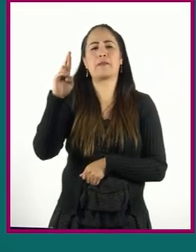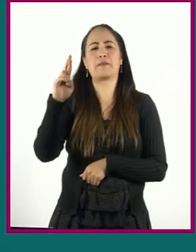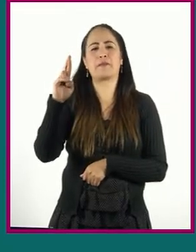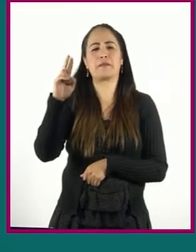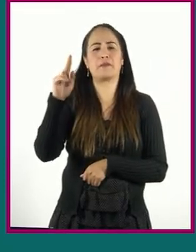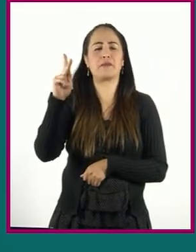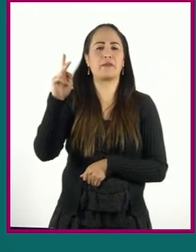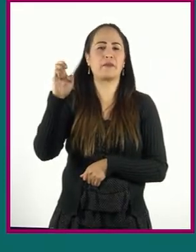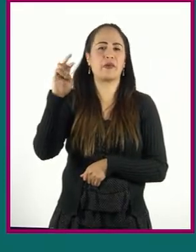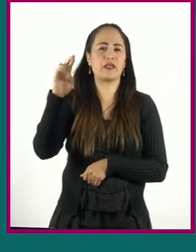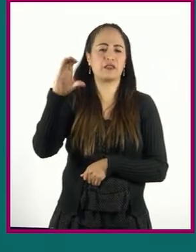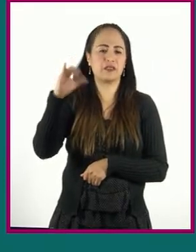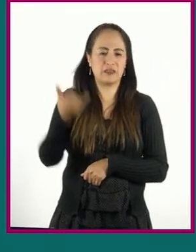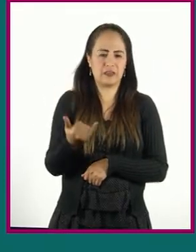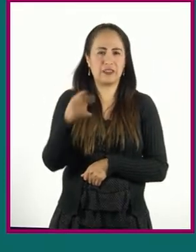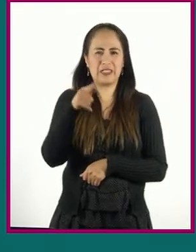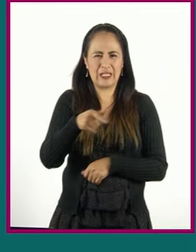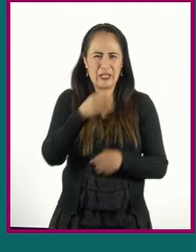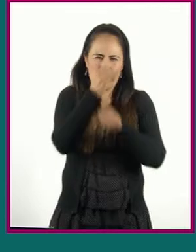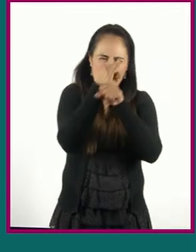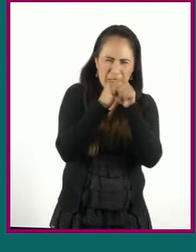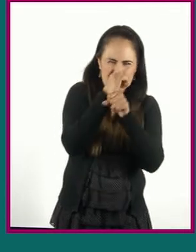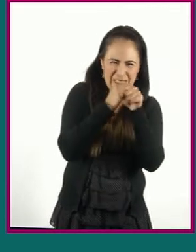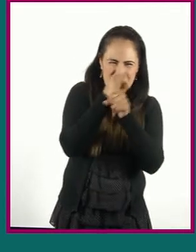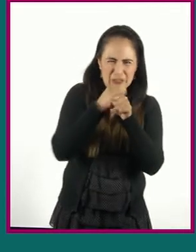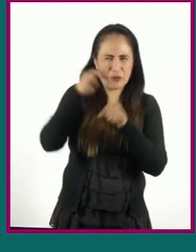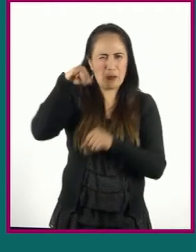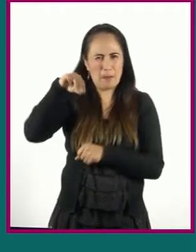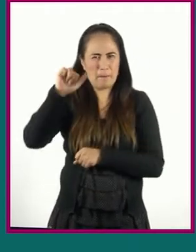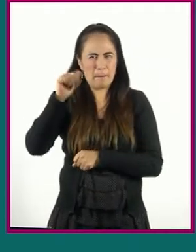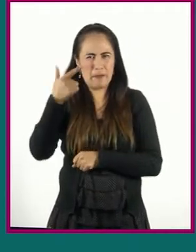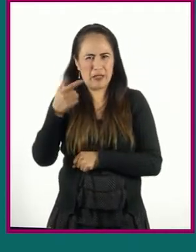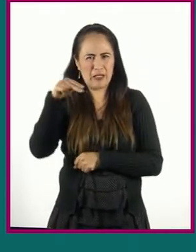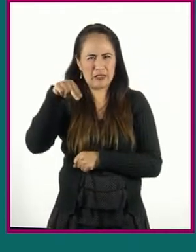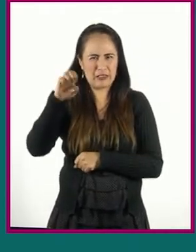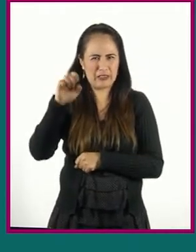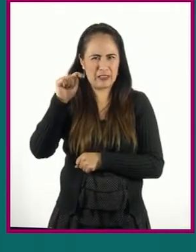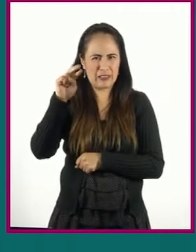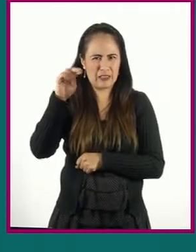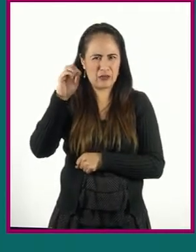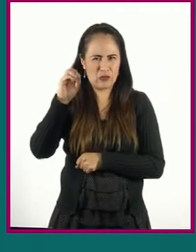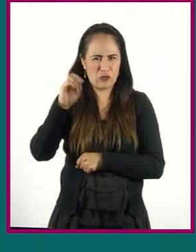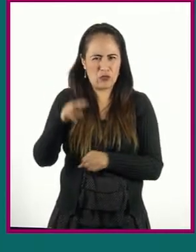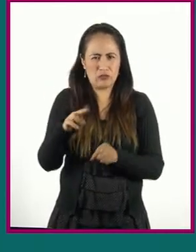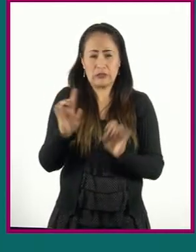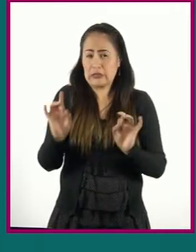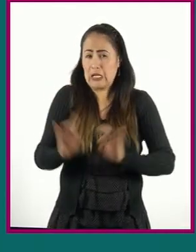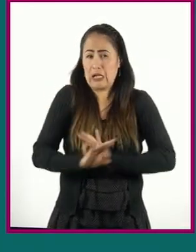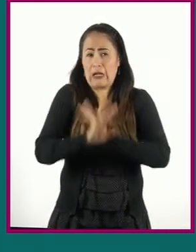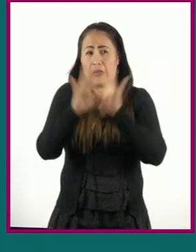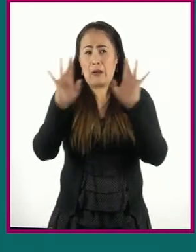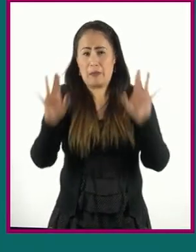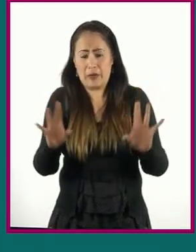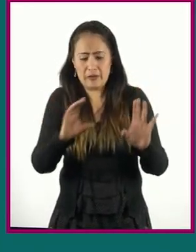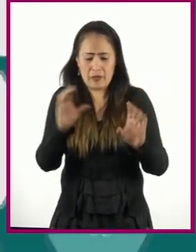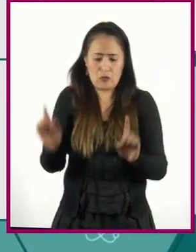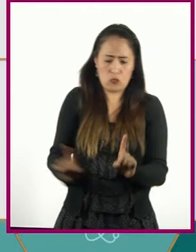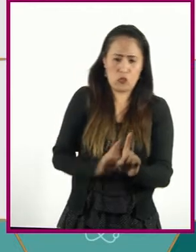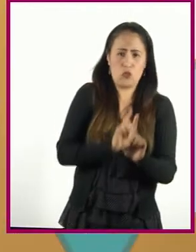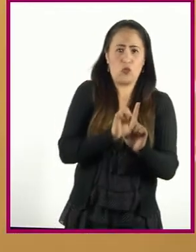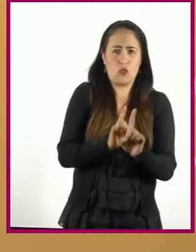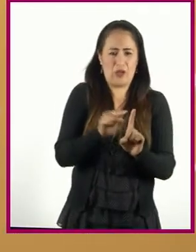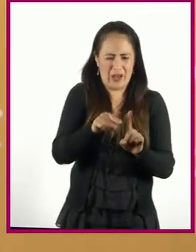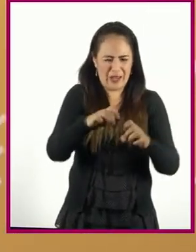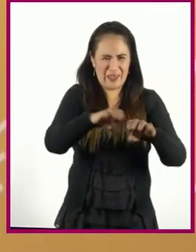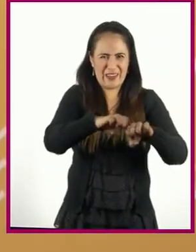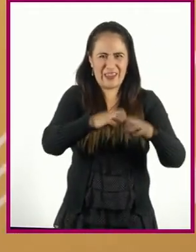sobre el magnetrón y por casualidad se colocó frente al haz de microondas que salía del dispositivo.